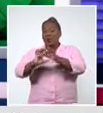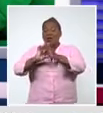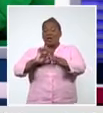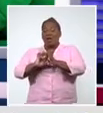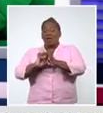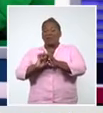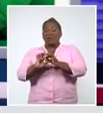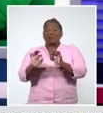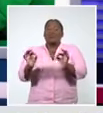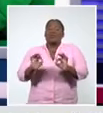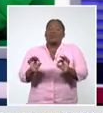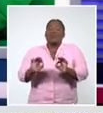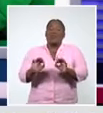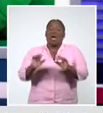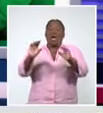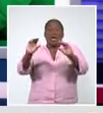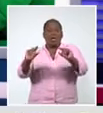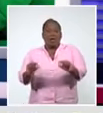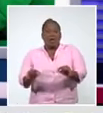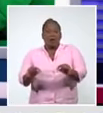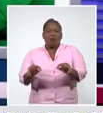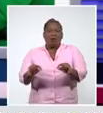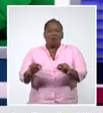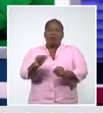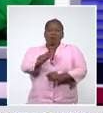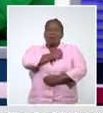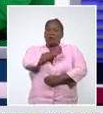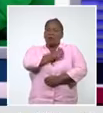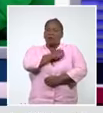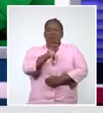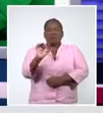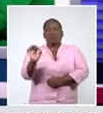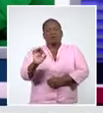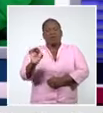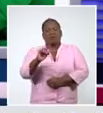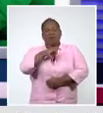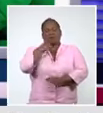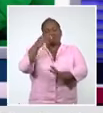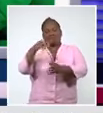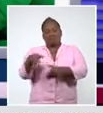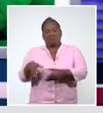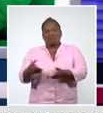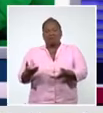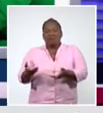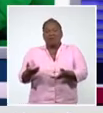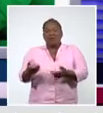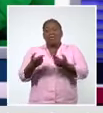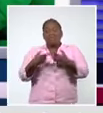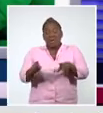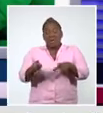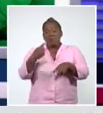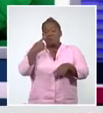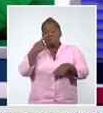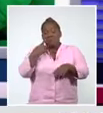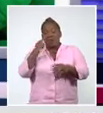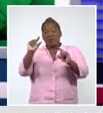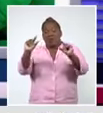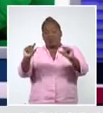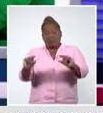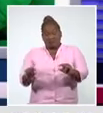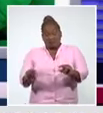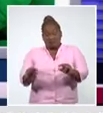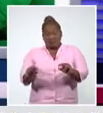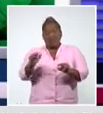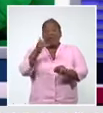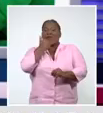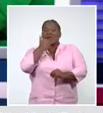como esperamos el número de fallecidos. Sin embargo, una reducción en la incidencia del caso, y vimos por